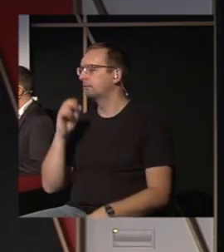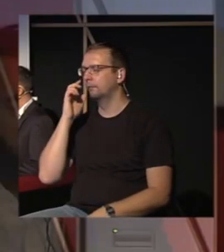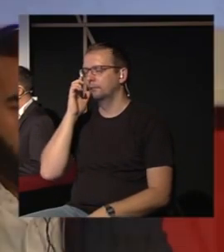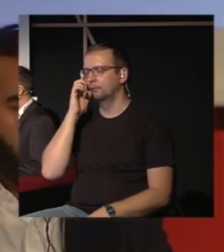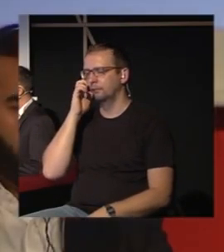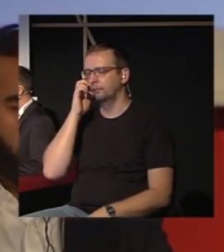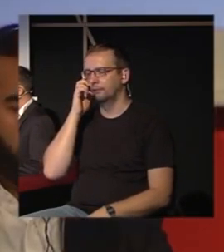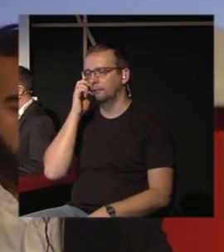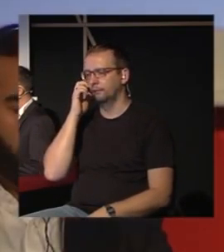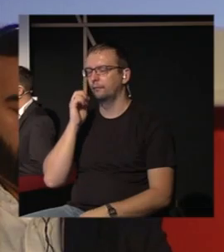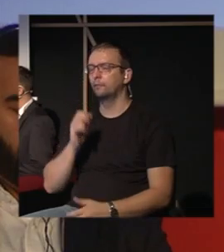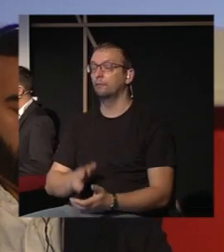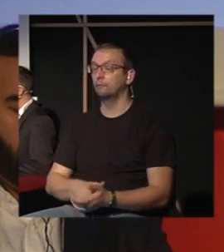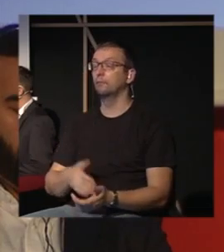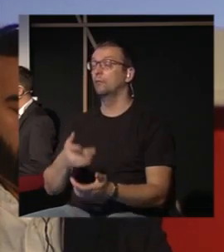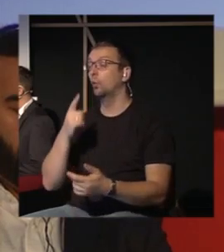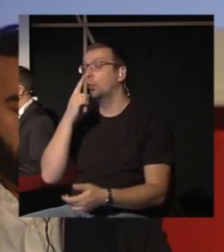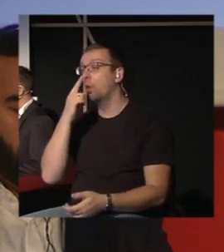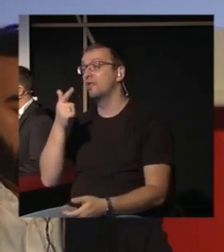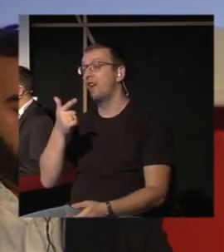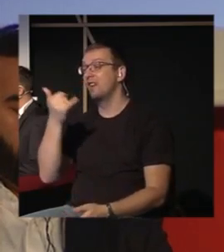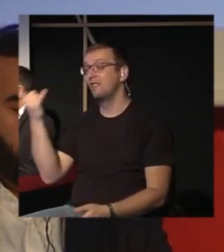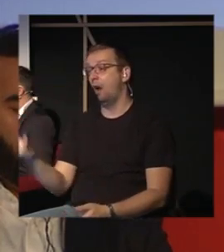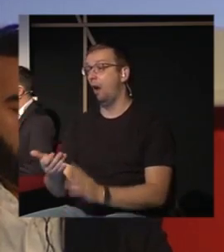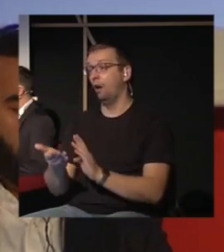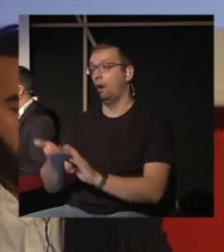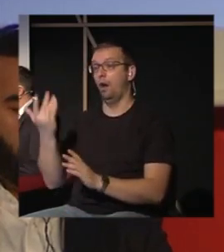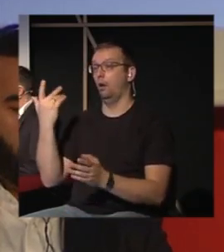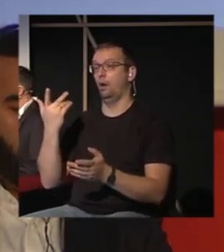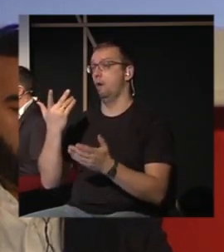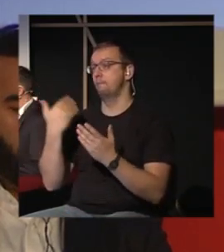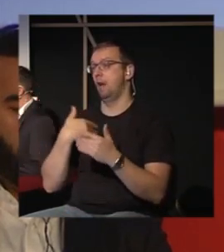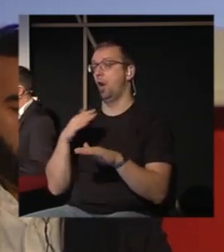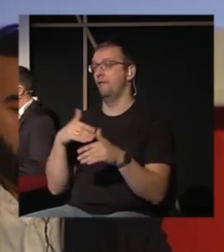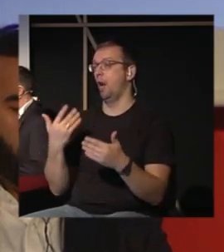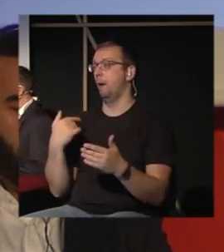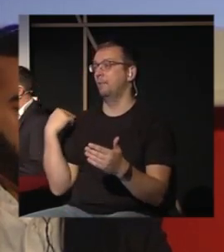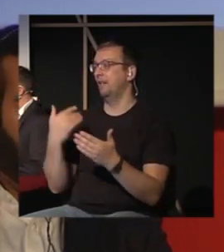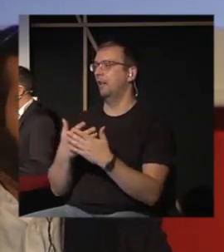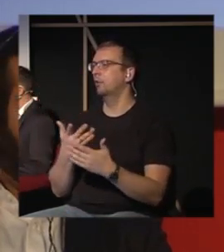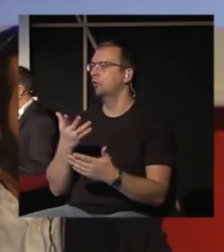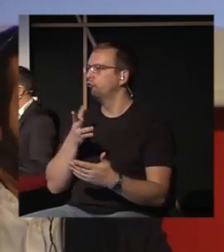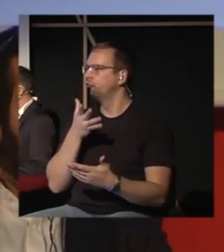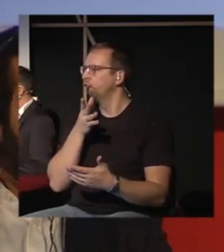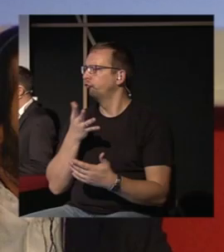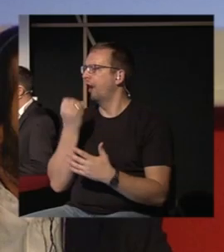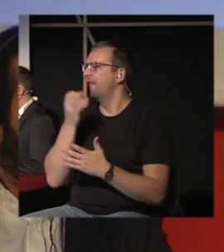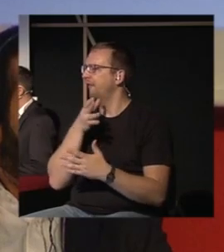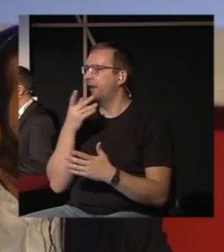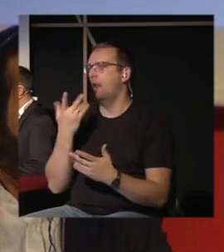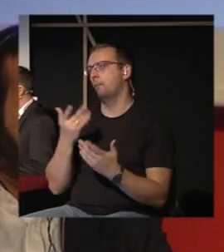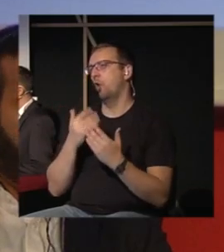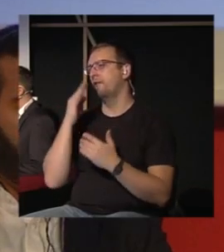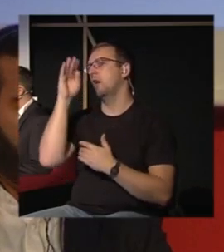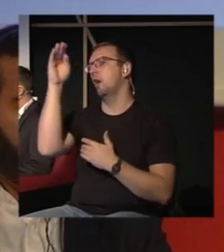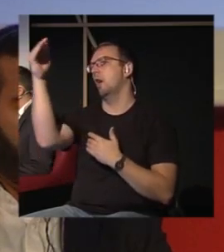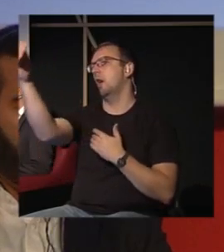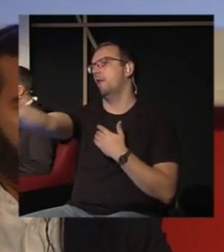cerca con este colectivo. Y lo más importante, ¿no? Lo que creo que para